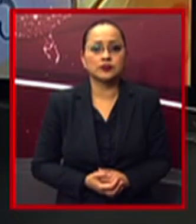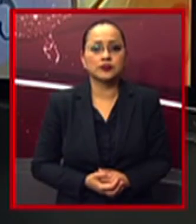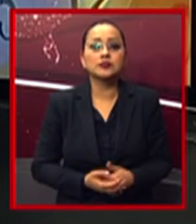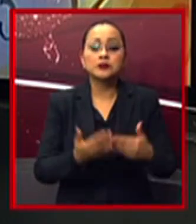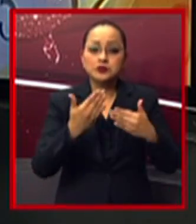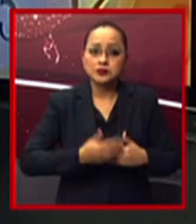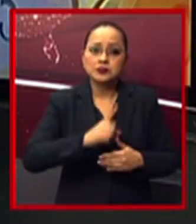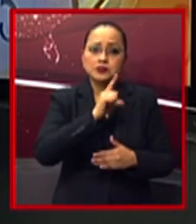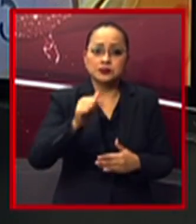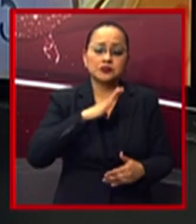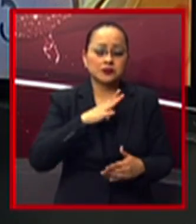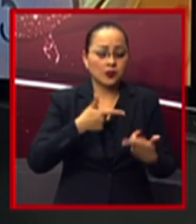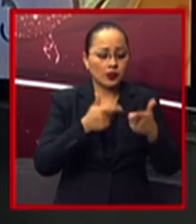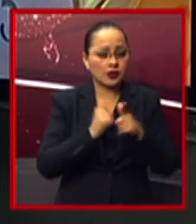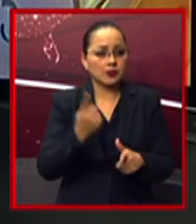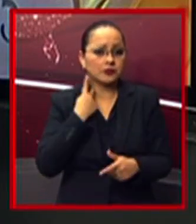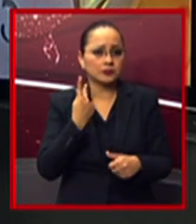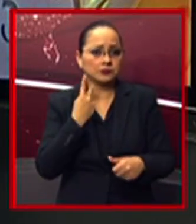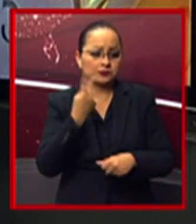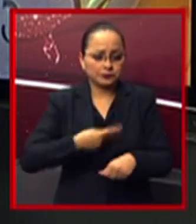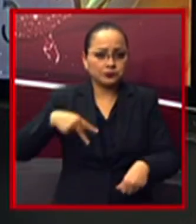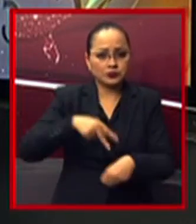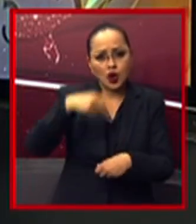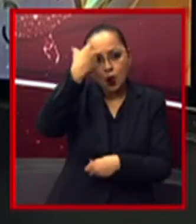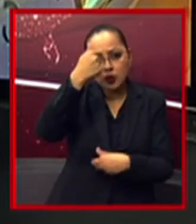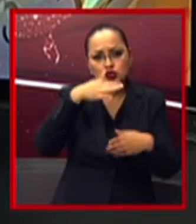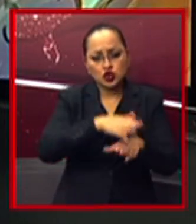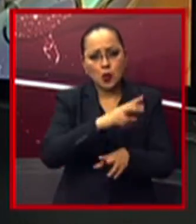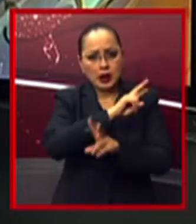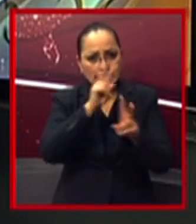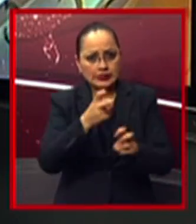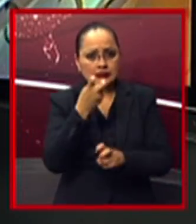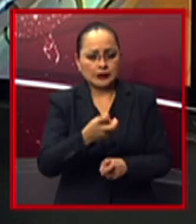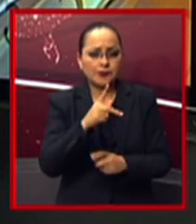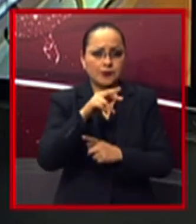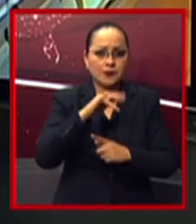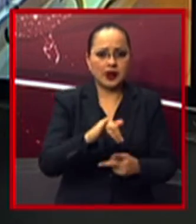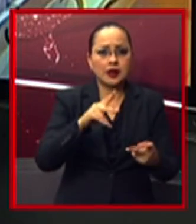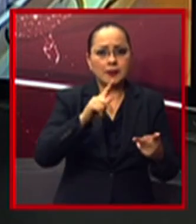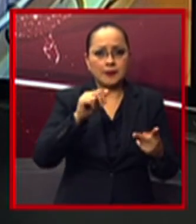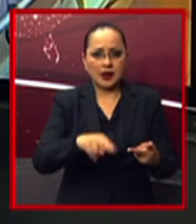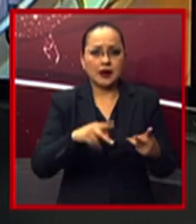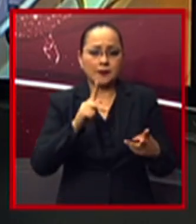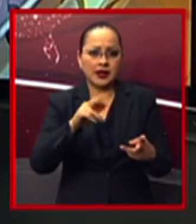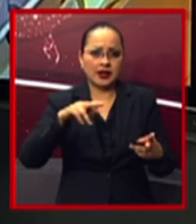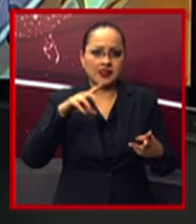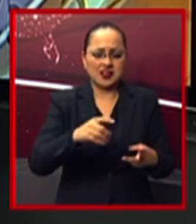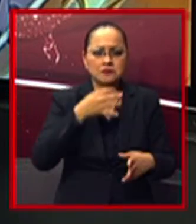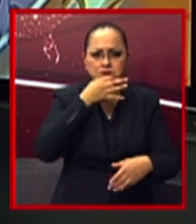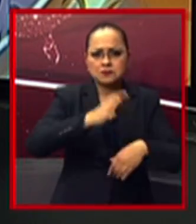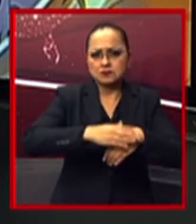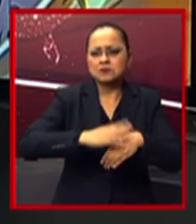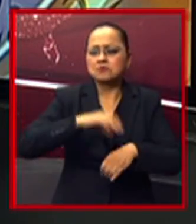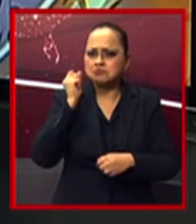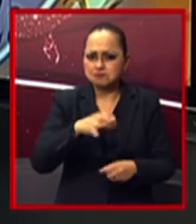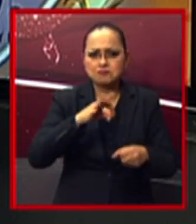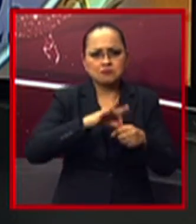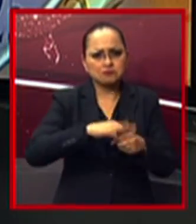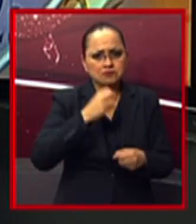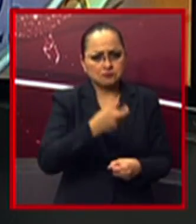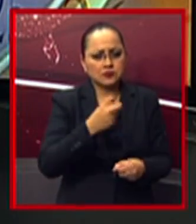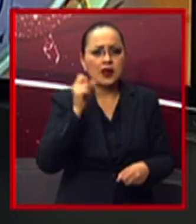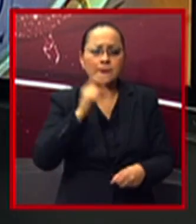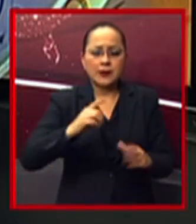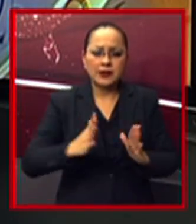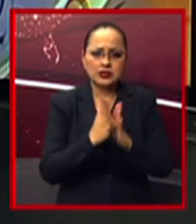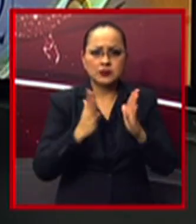A continuación tuvieron lugar los posicionamientos de los partidos políticos, donde el PRI, PAN y PRD adelantaron su voto a favor, destacando además la participación